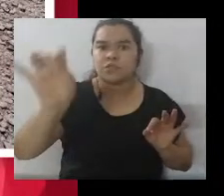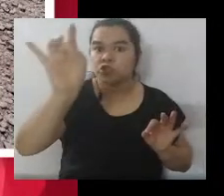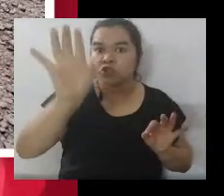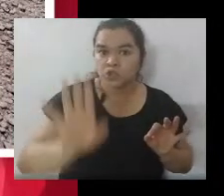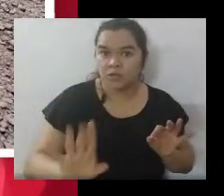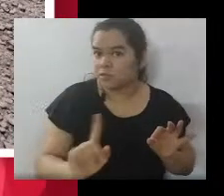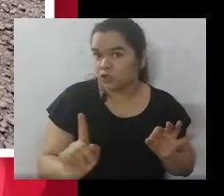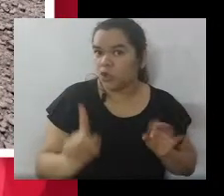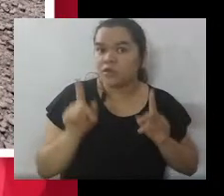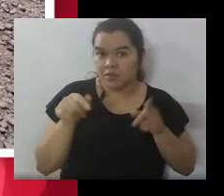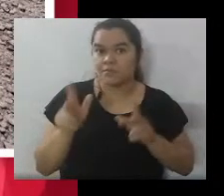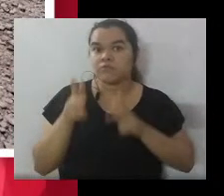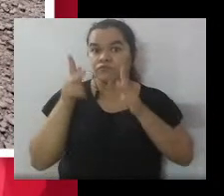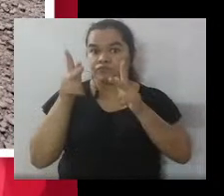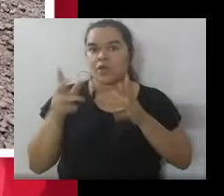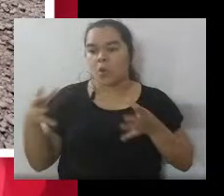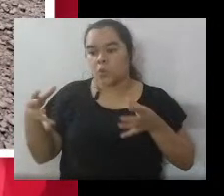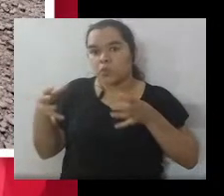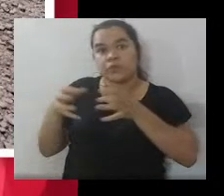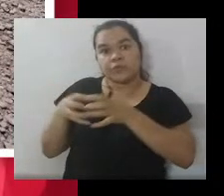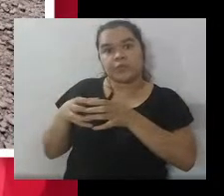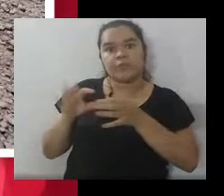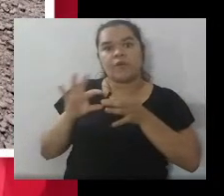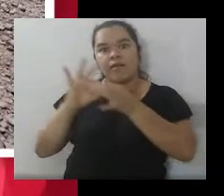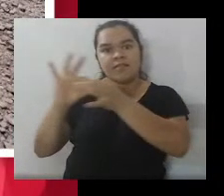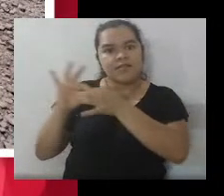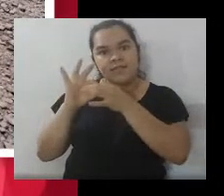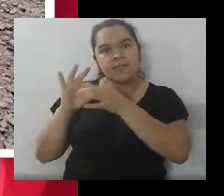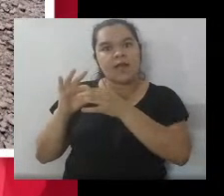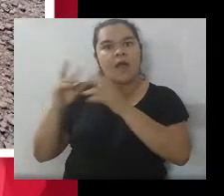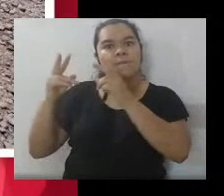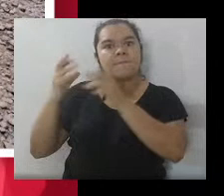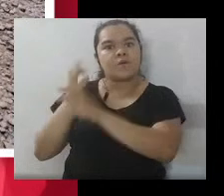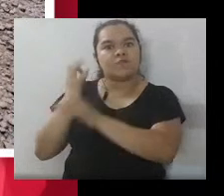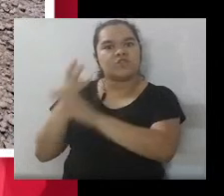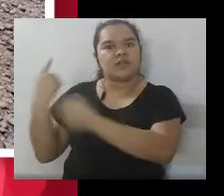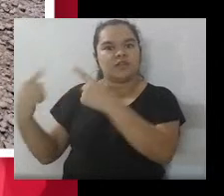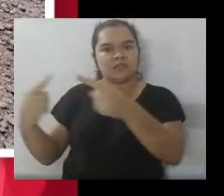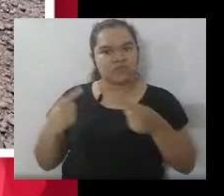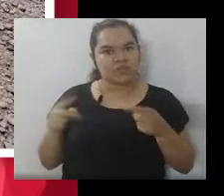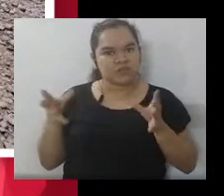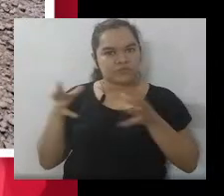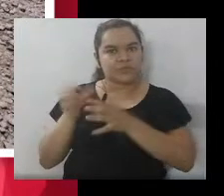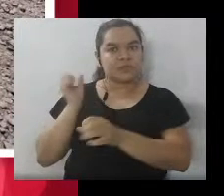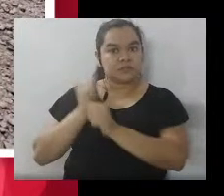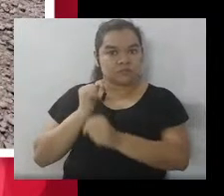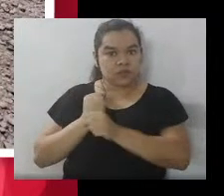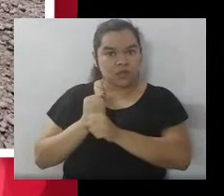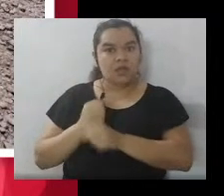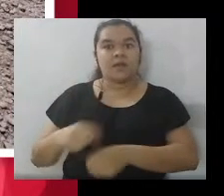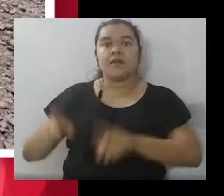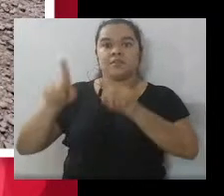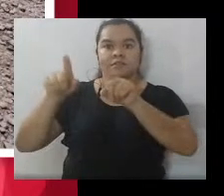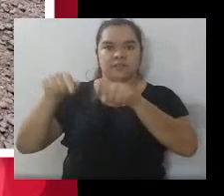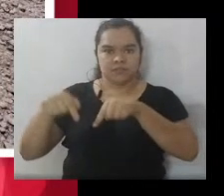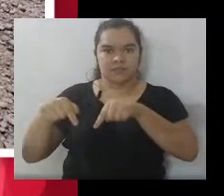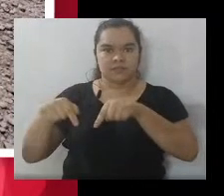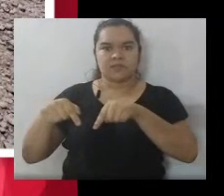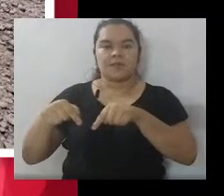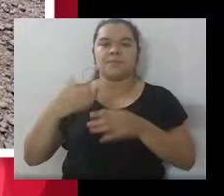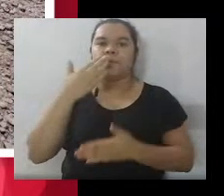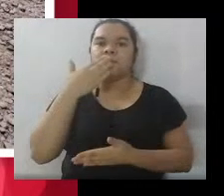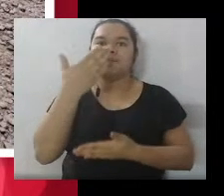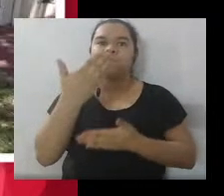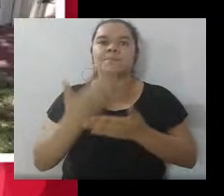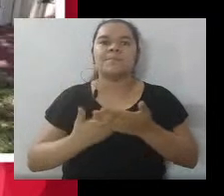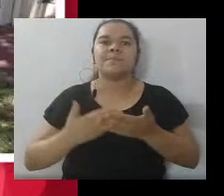les dije, van a integrar grupos con otros profesionales, van a poder desenvolverse en